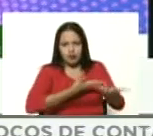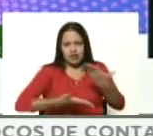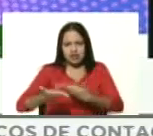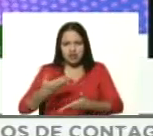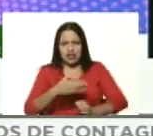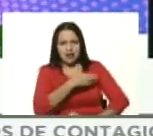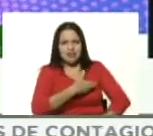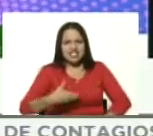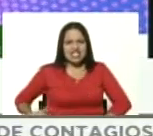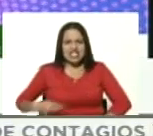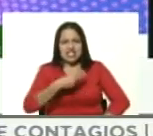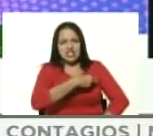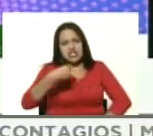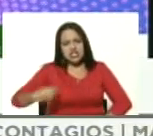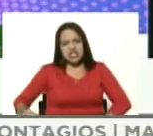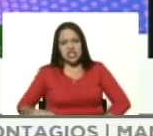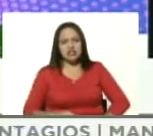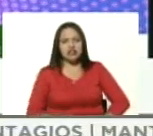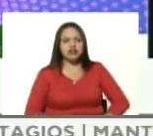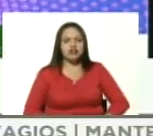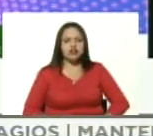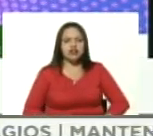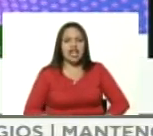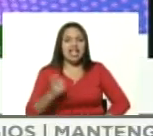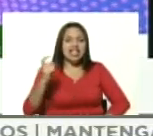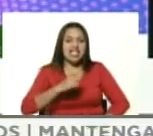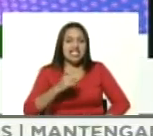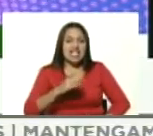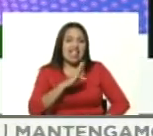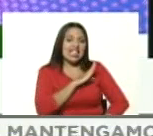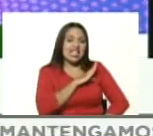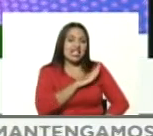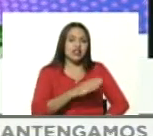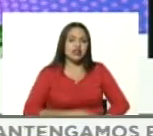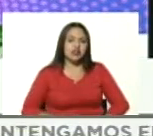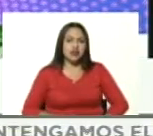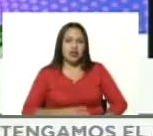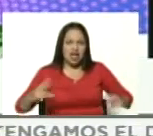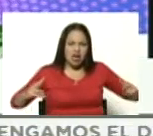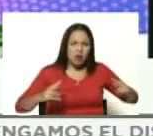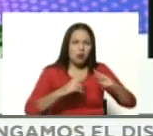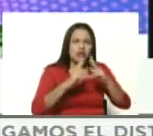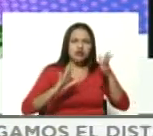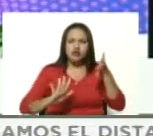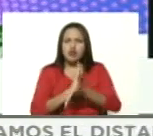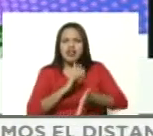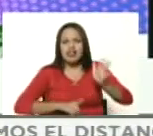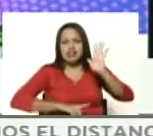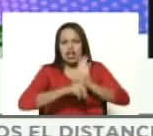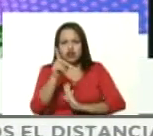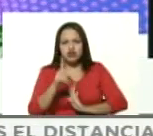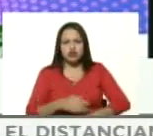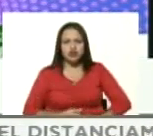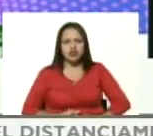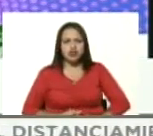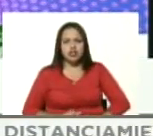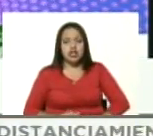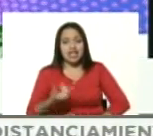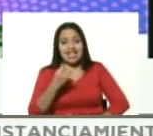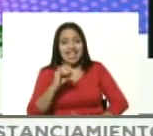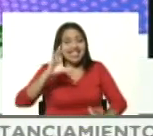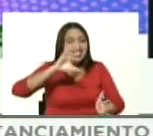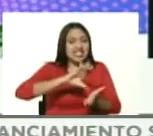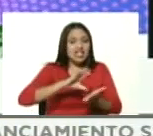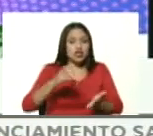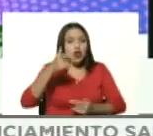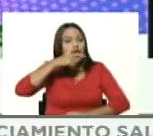presidente Xi Jinping de China la necesidad de tener una aproximación al desarrollo que no deje de colocar en el centro a